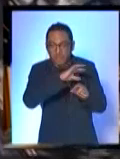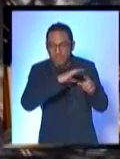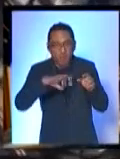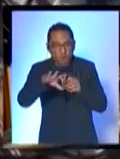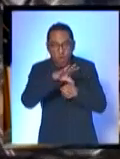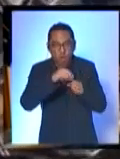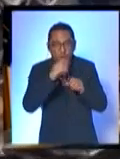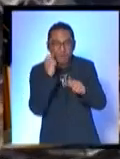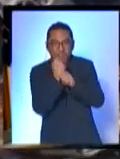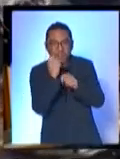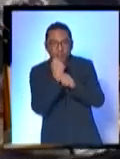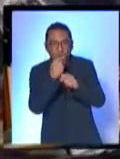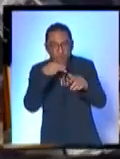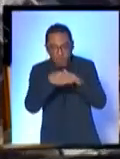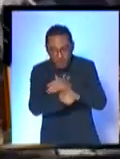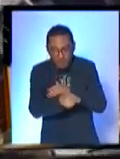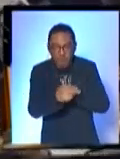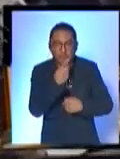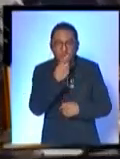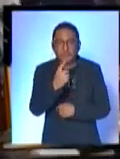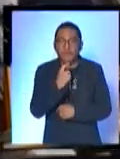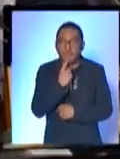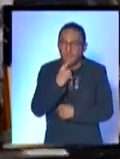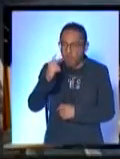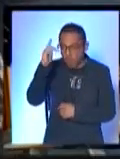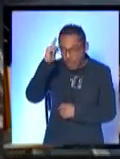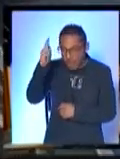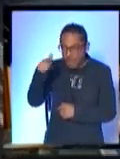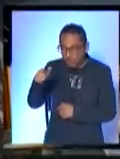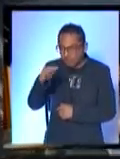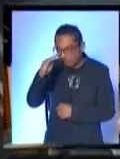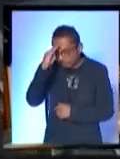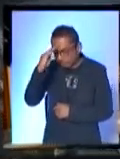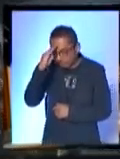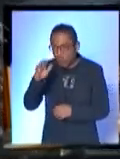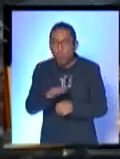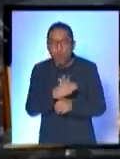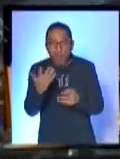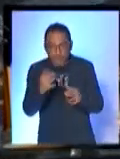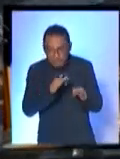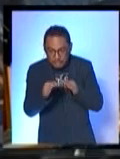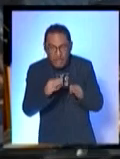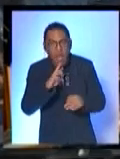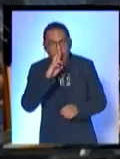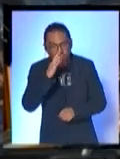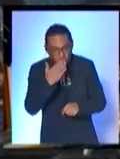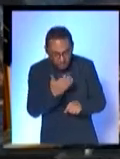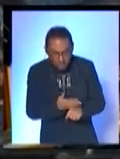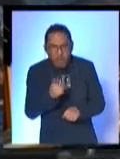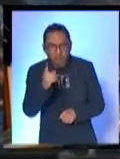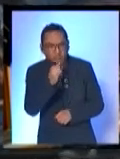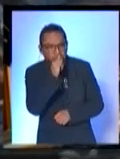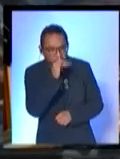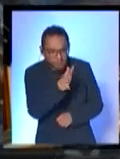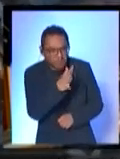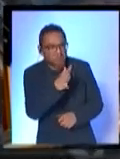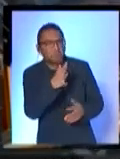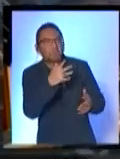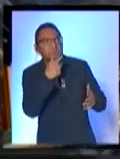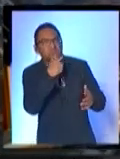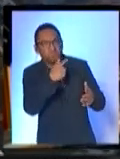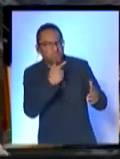transporte. Ojalá recapaciten, dijo, porque hay que actuar de forma responsable, no dejar de protestar, denunciar y exigir